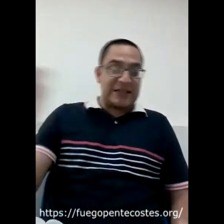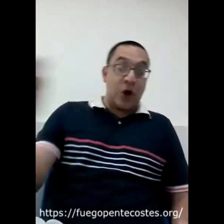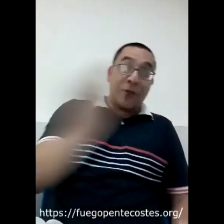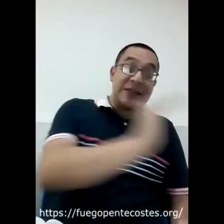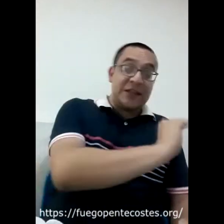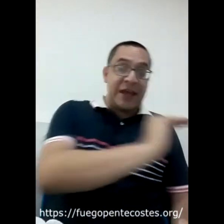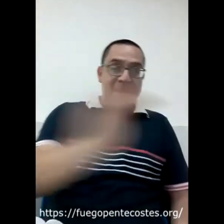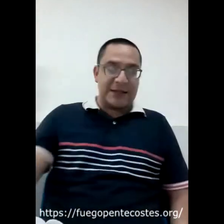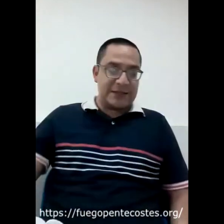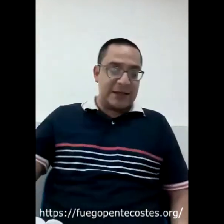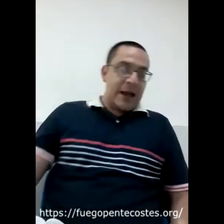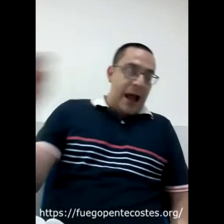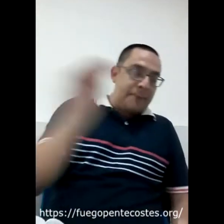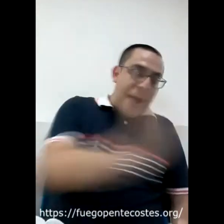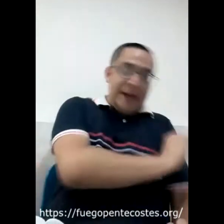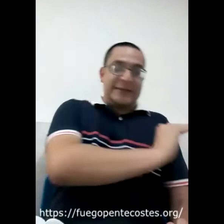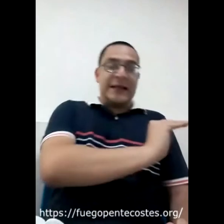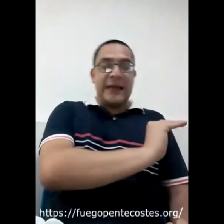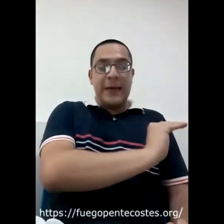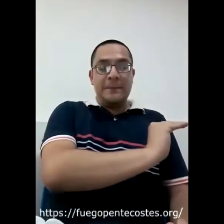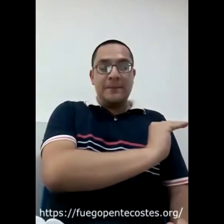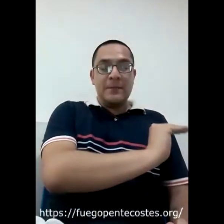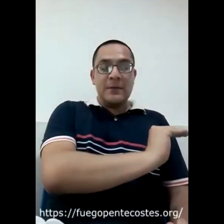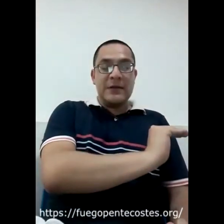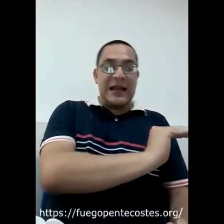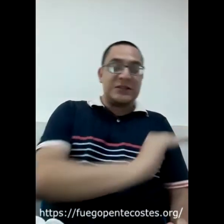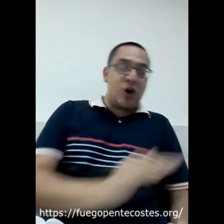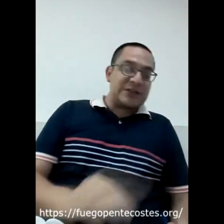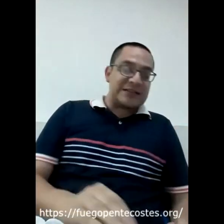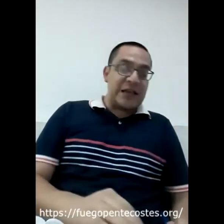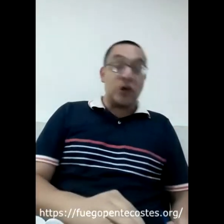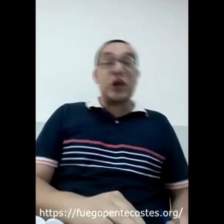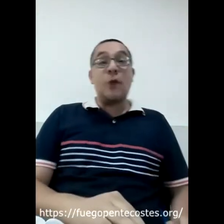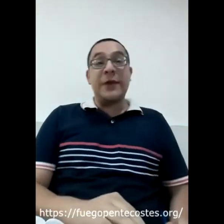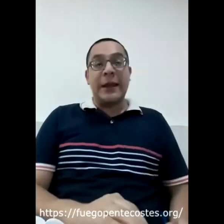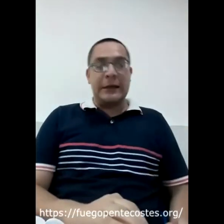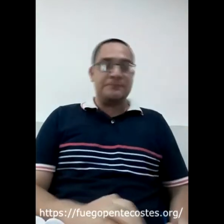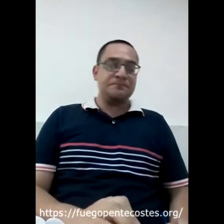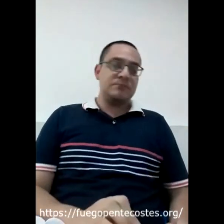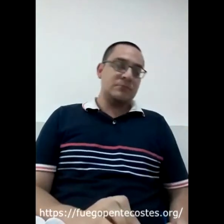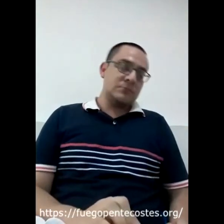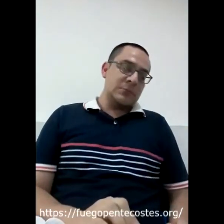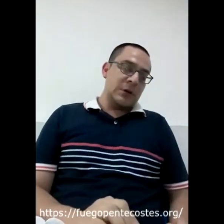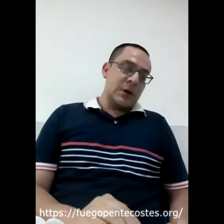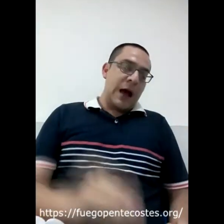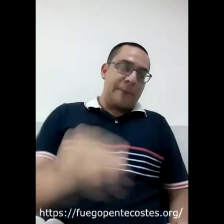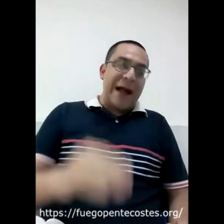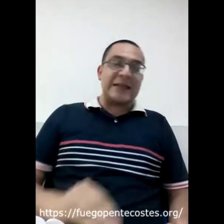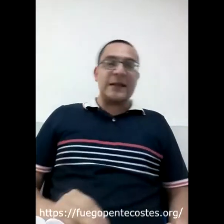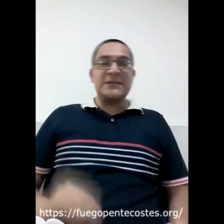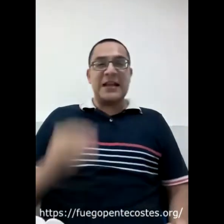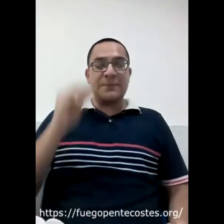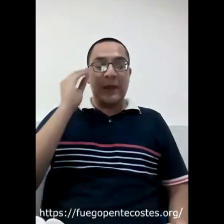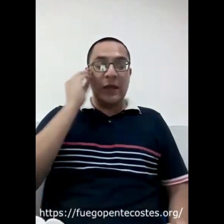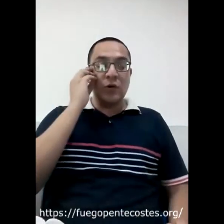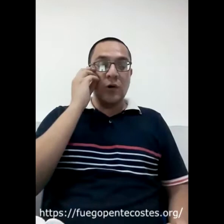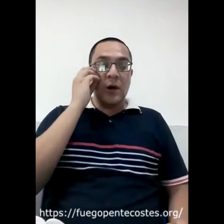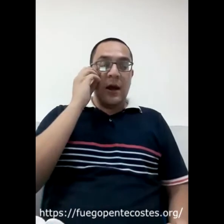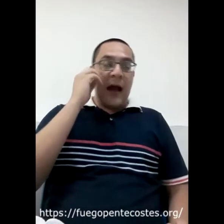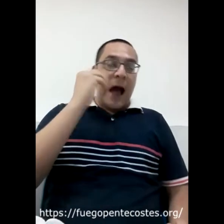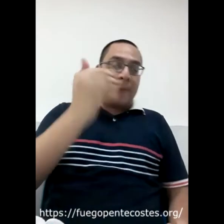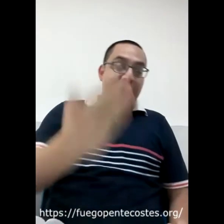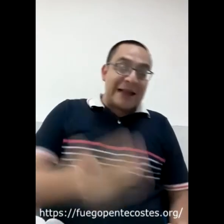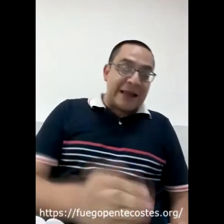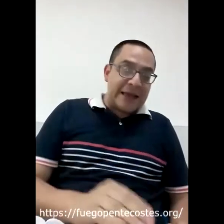nuevo a Venezuela. Una vez más, Venezuela, escucha esto, lo que va a hacer Dios en Venezuela, lo que ya se vino hablando, pero una vez